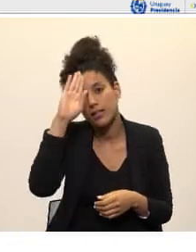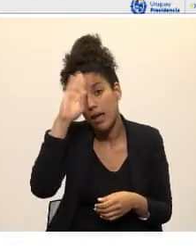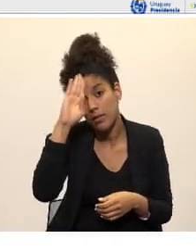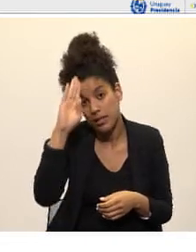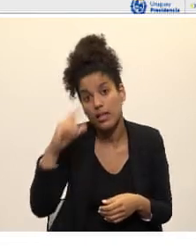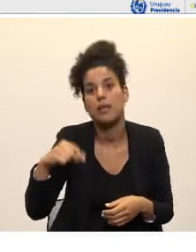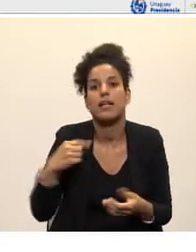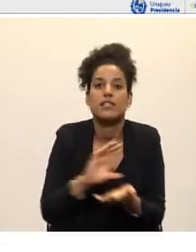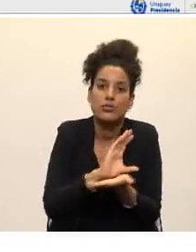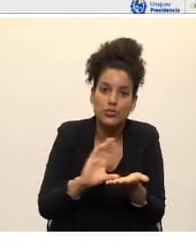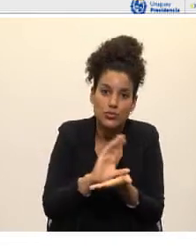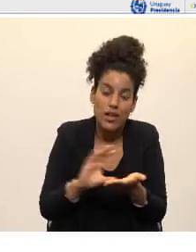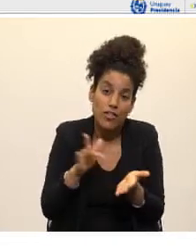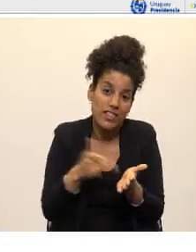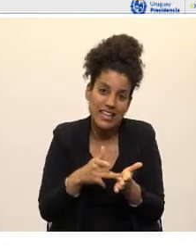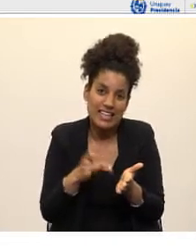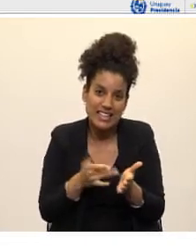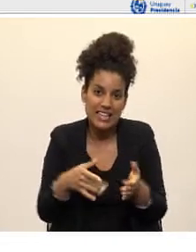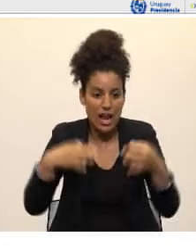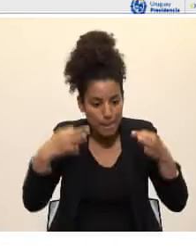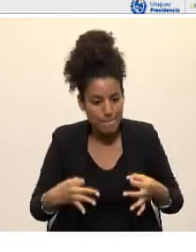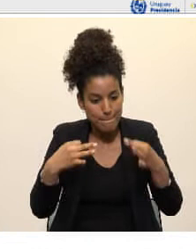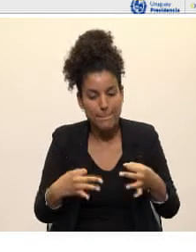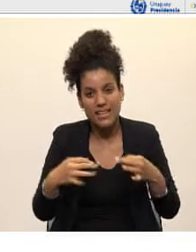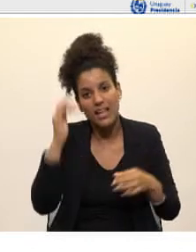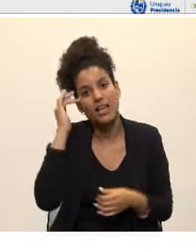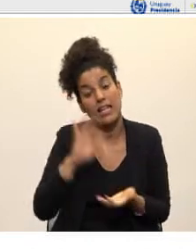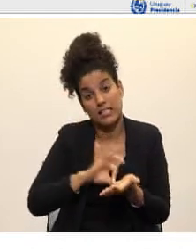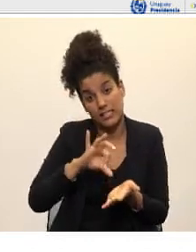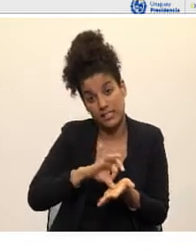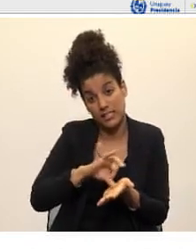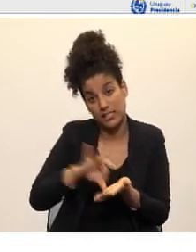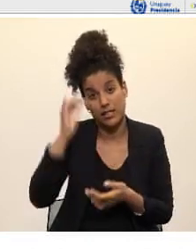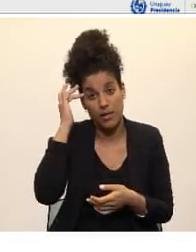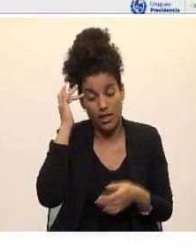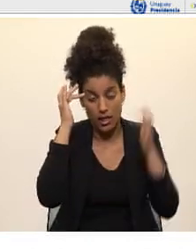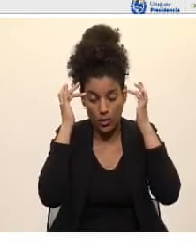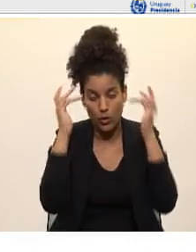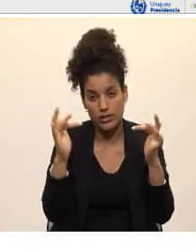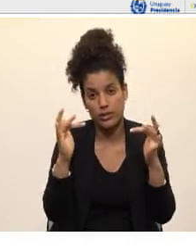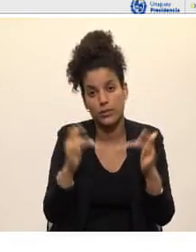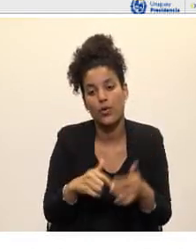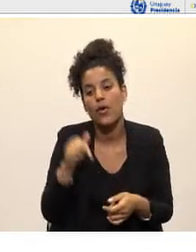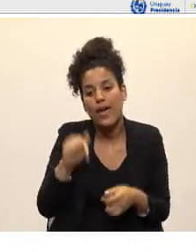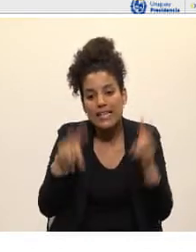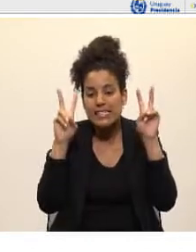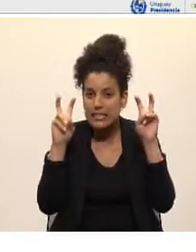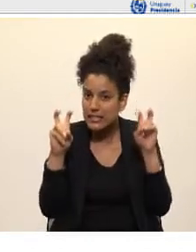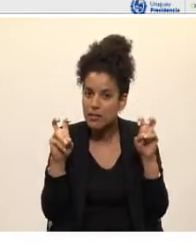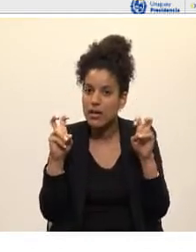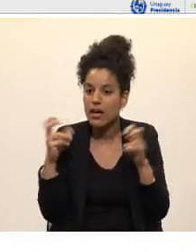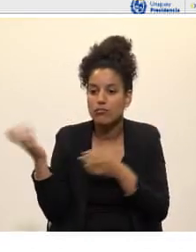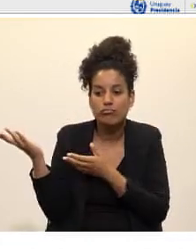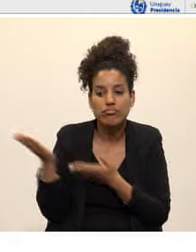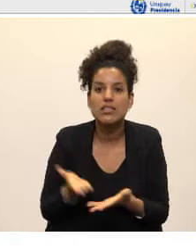un ciudadano digital pleno en la educación y en los sistemas educativos. Eso por lo menos planteo como una esperanza,